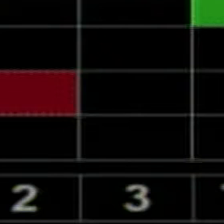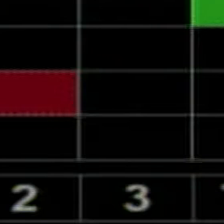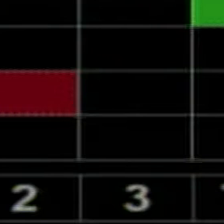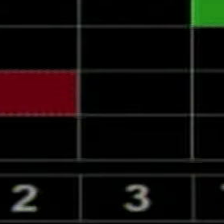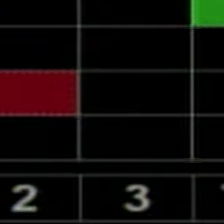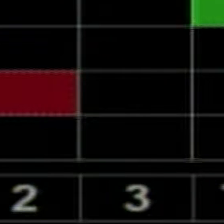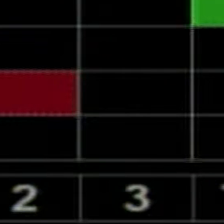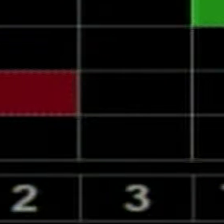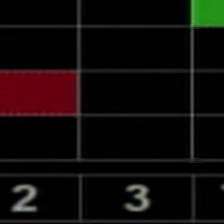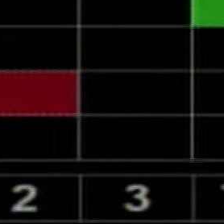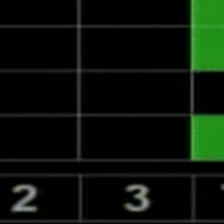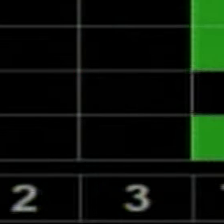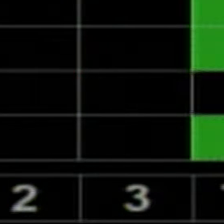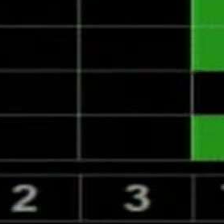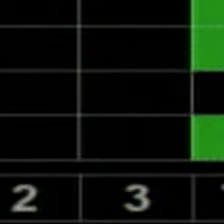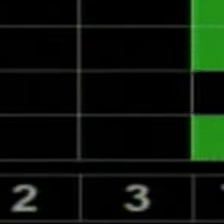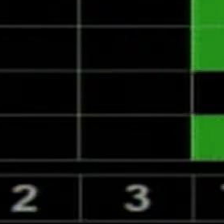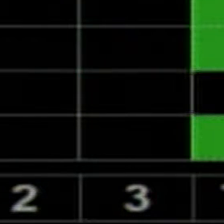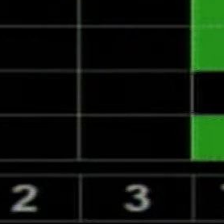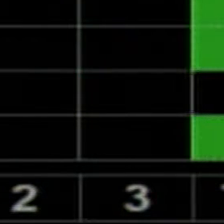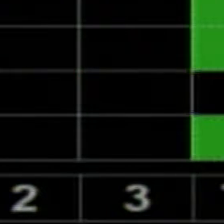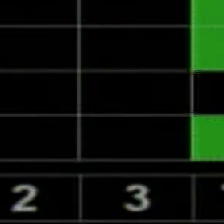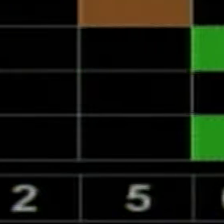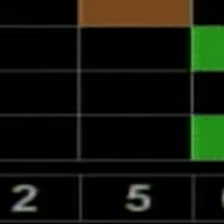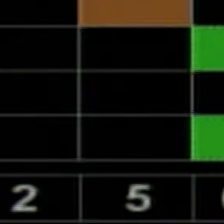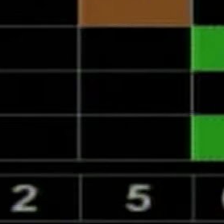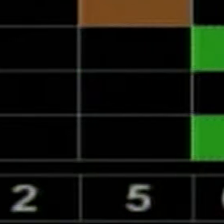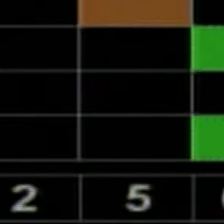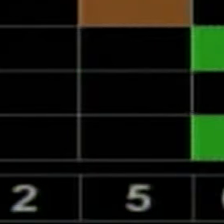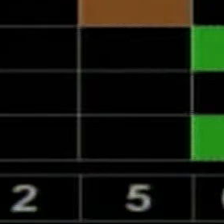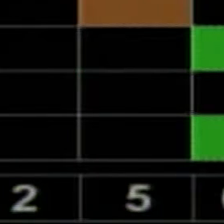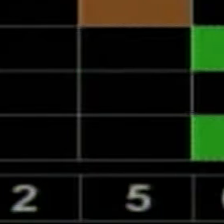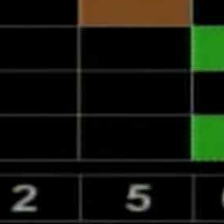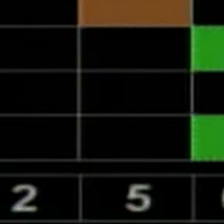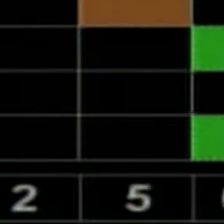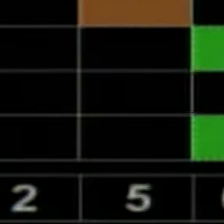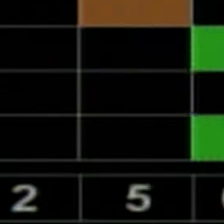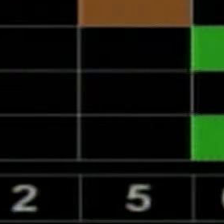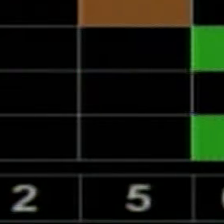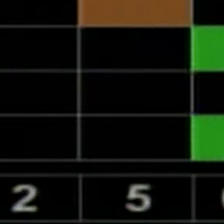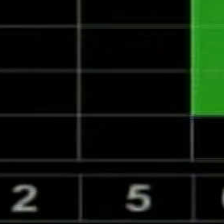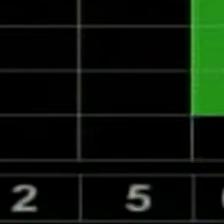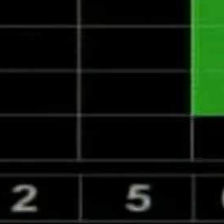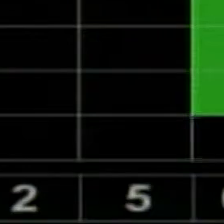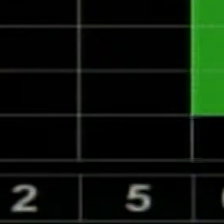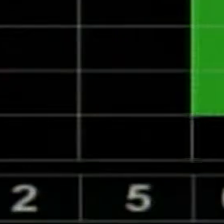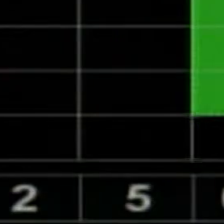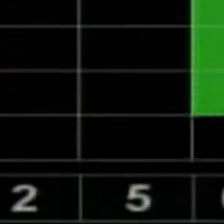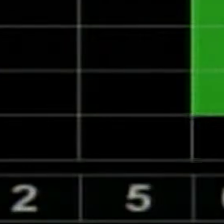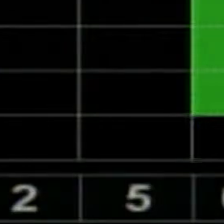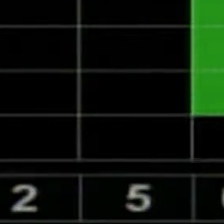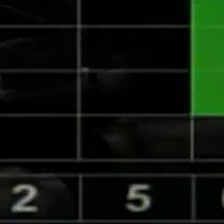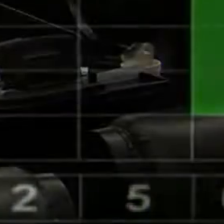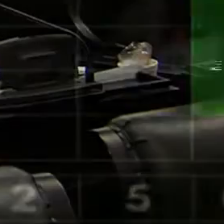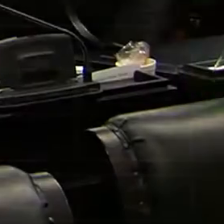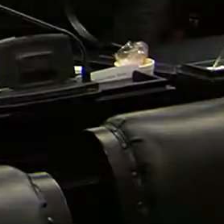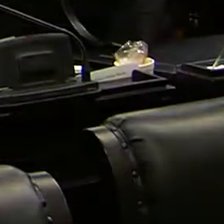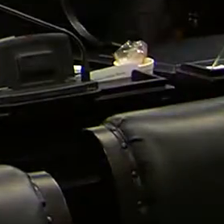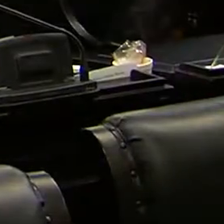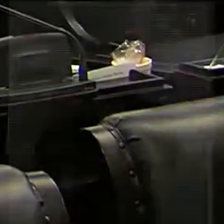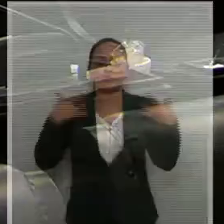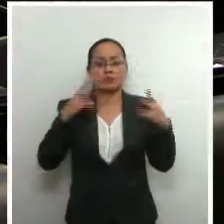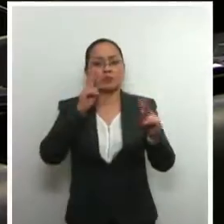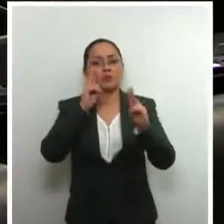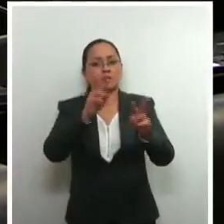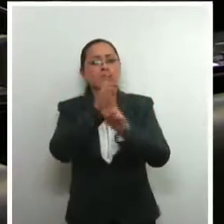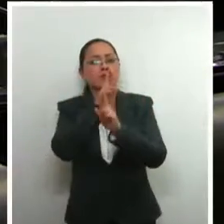hasta este momento van 70 votos a favor, 2 en contra y 5 abstenciones.